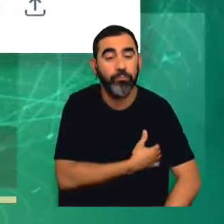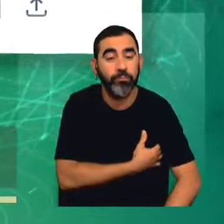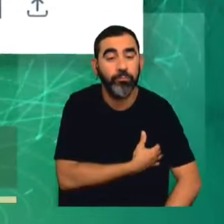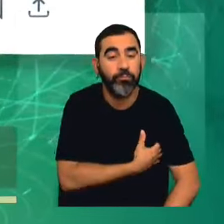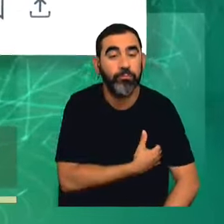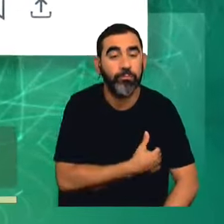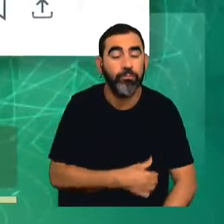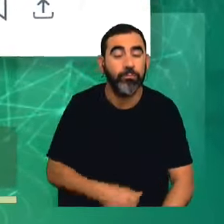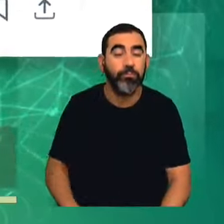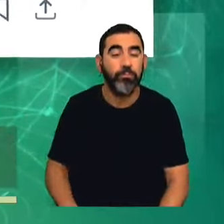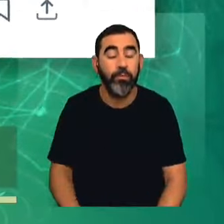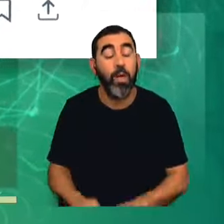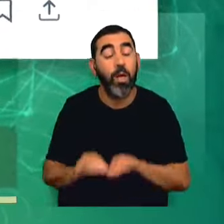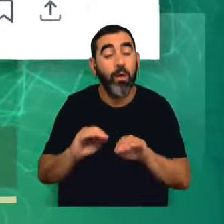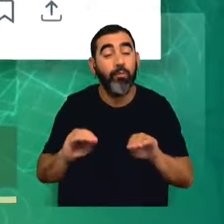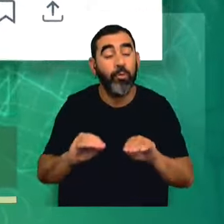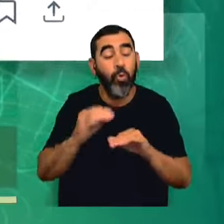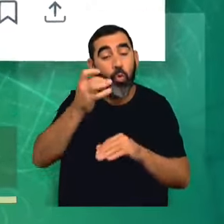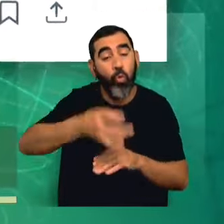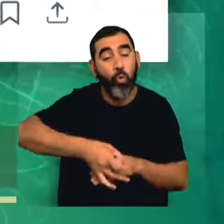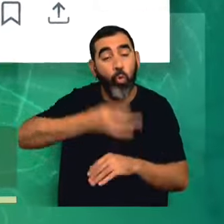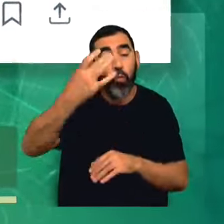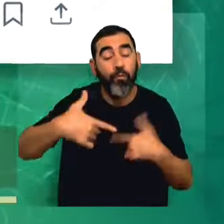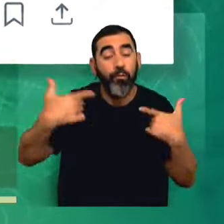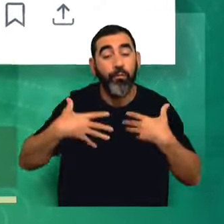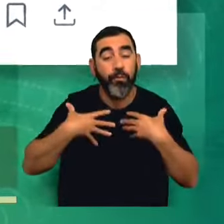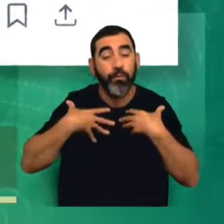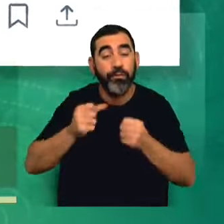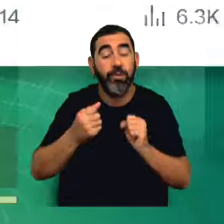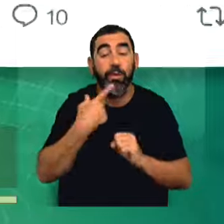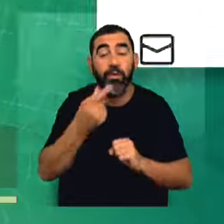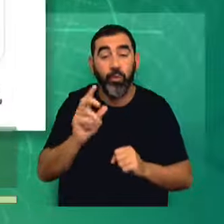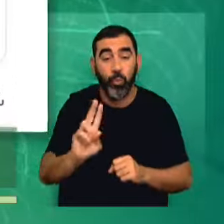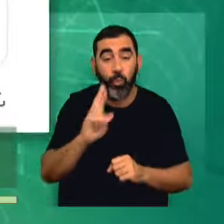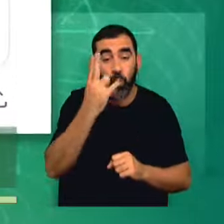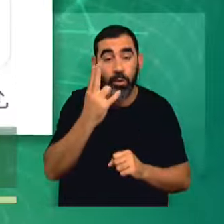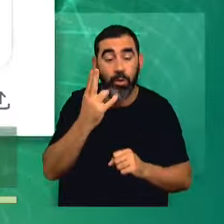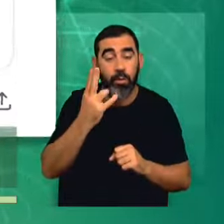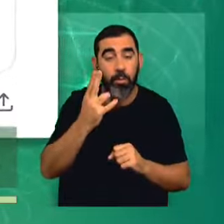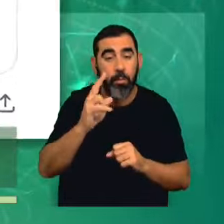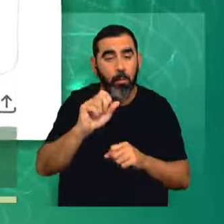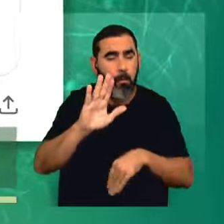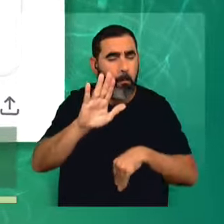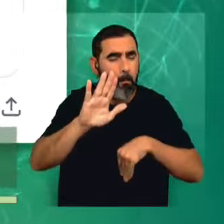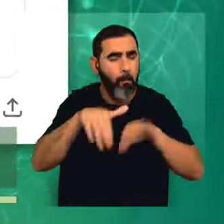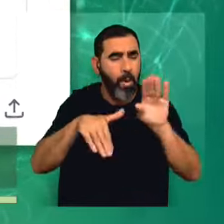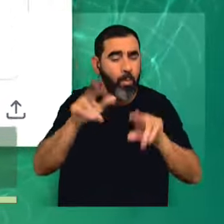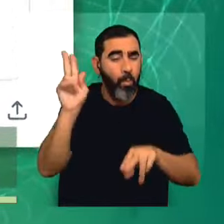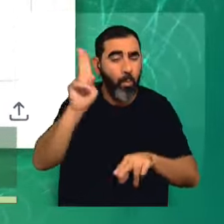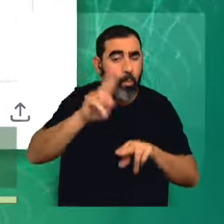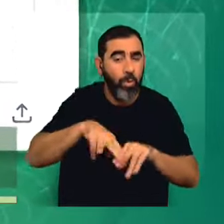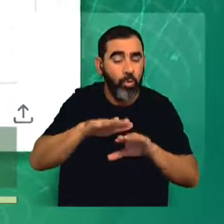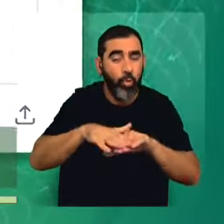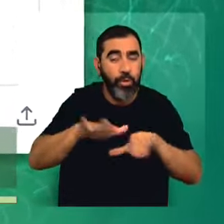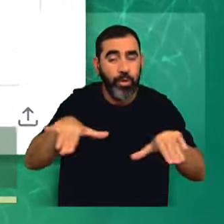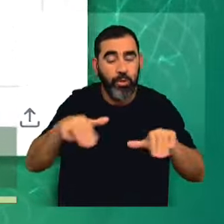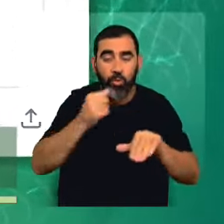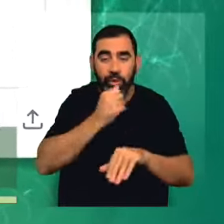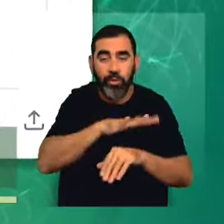la red social x se advirtió que los datos oficiales del Ministerio de salud indican que Uruguay tuvo el aumento más elevado de la tasa de mortalidad infantil de su